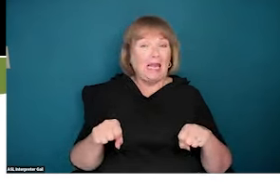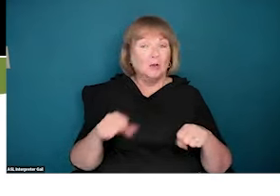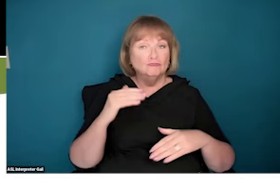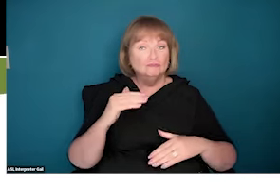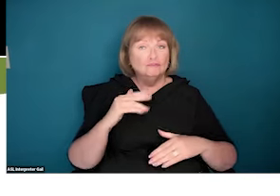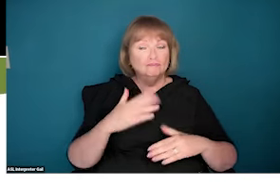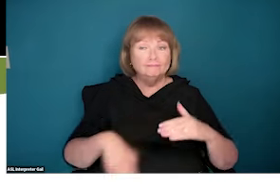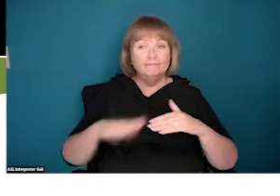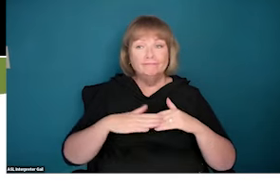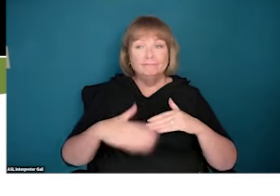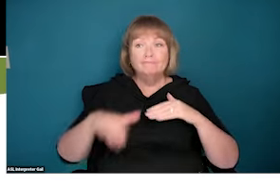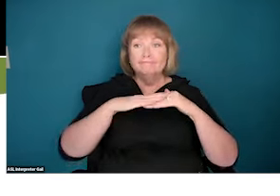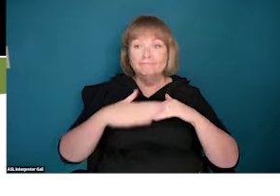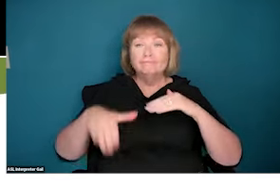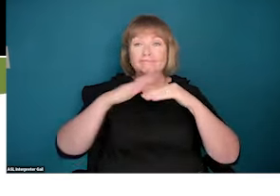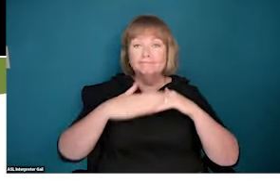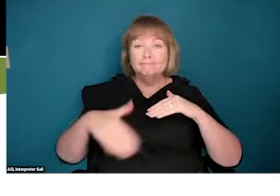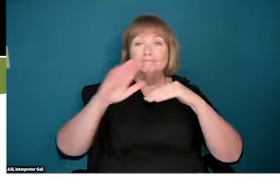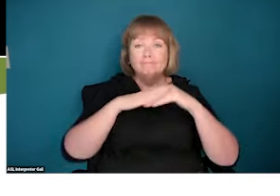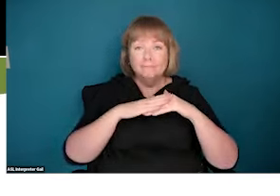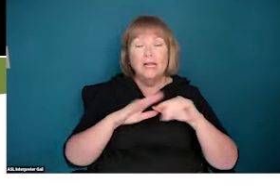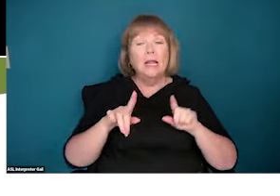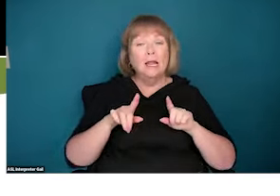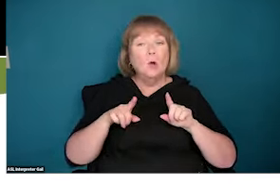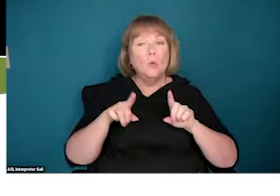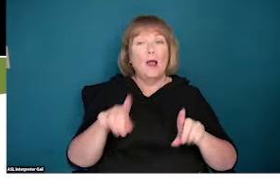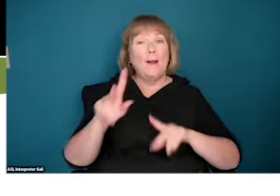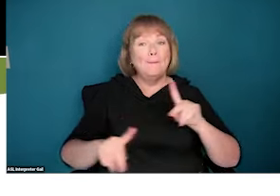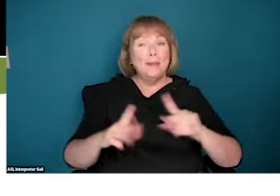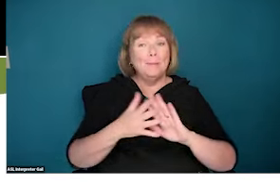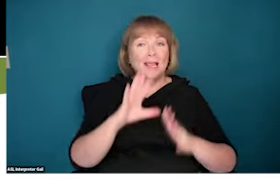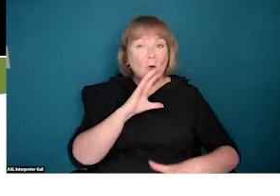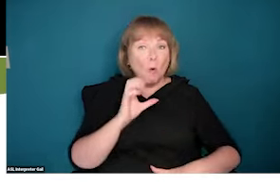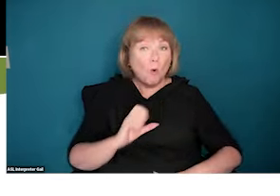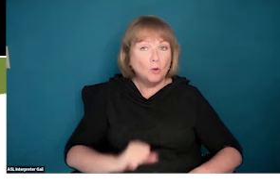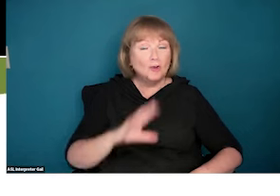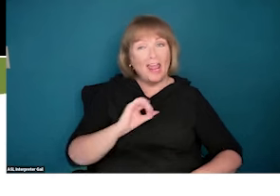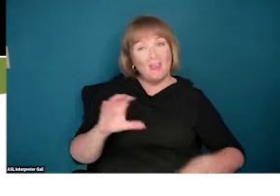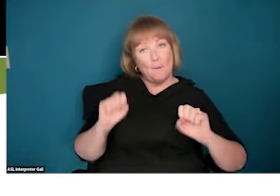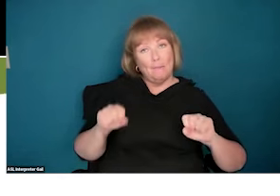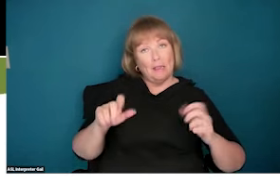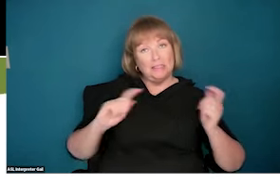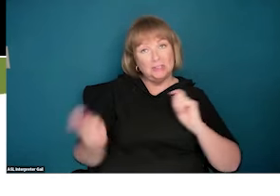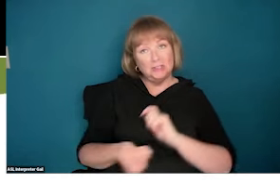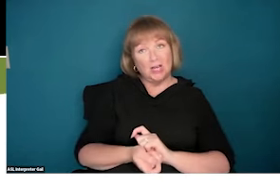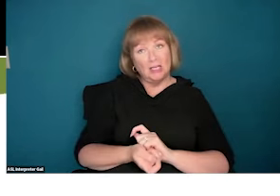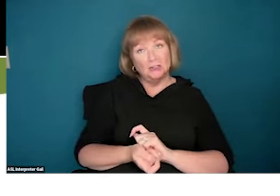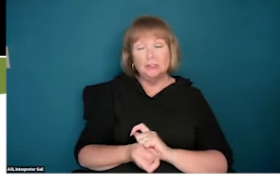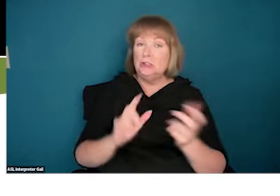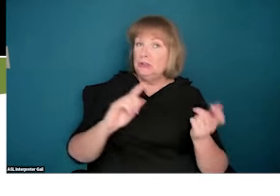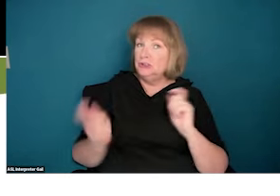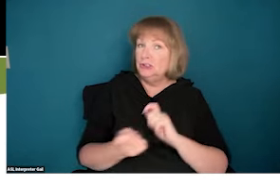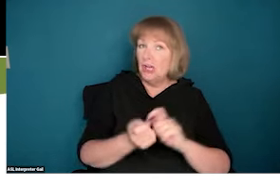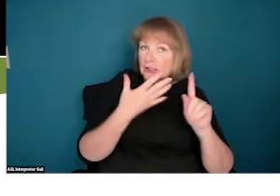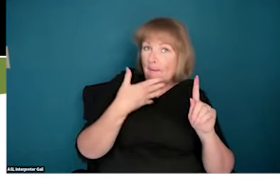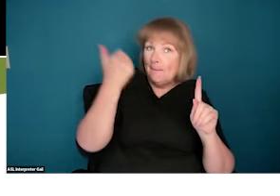junto con otras herramientas como poder jurídico, un poder legal, donde uno puede pedir